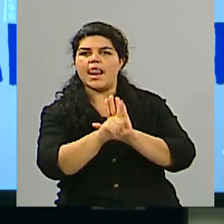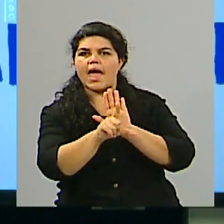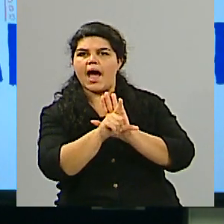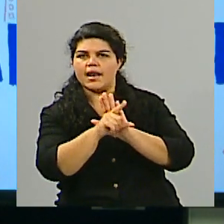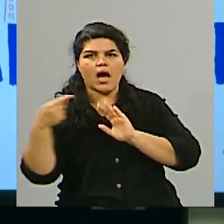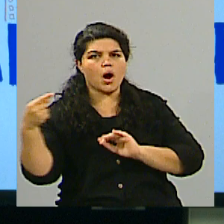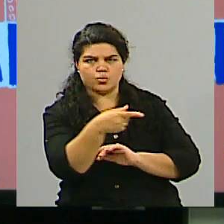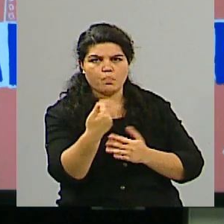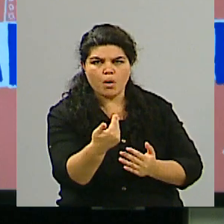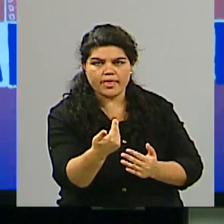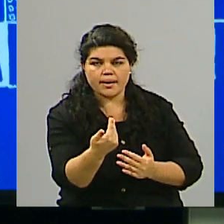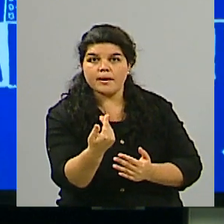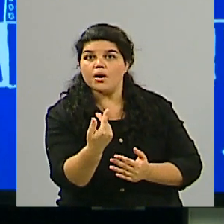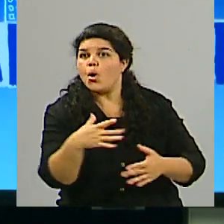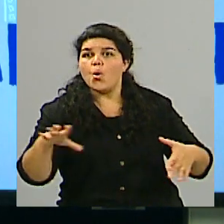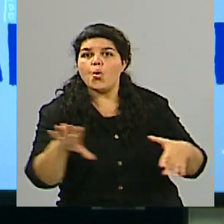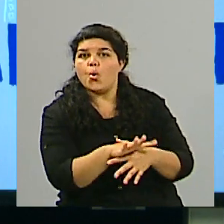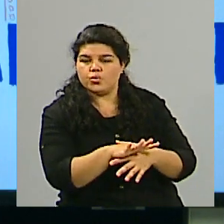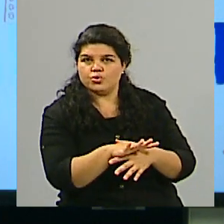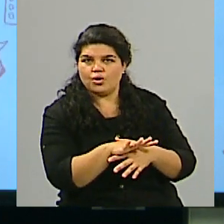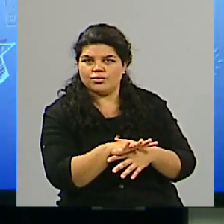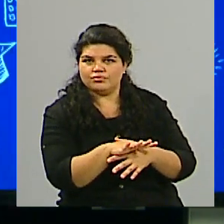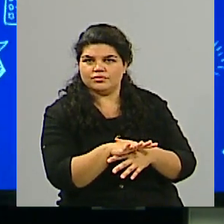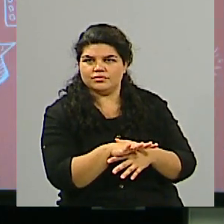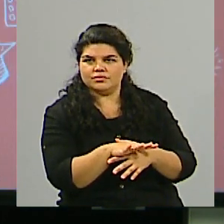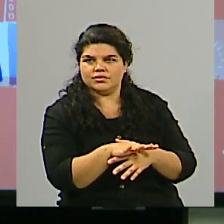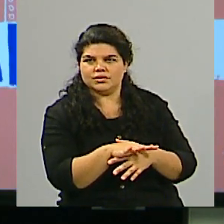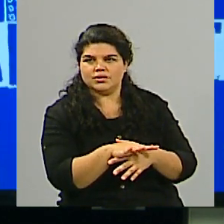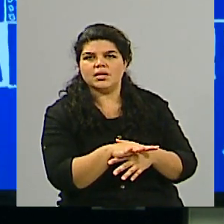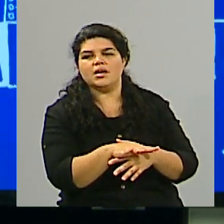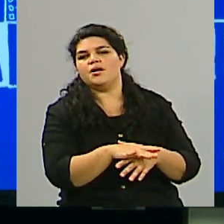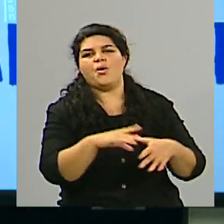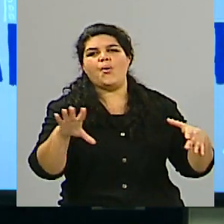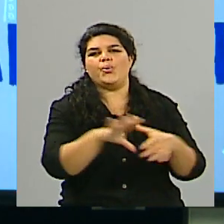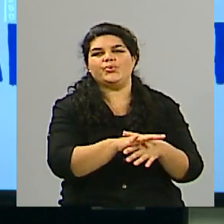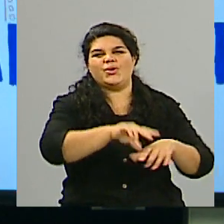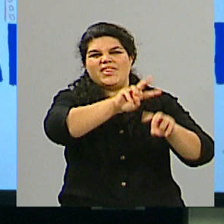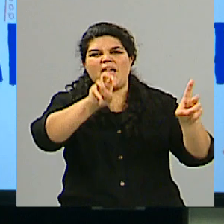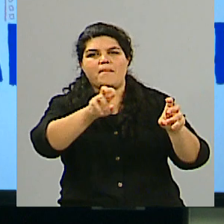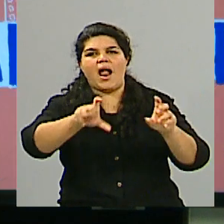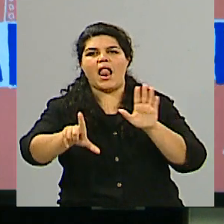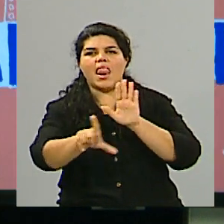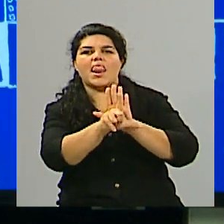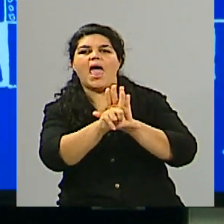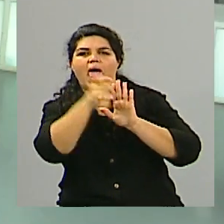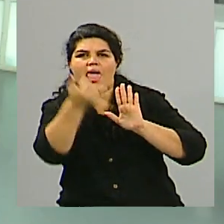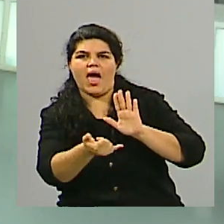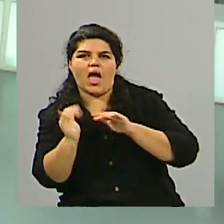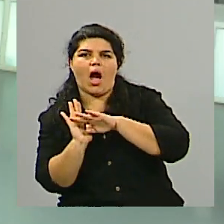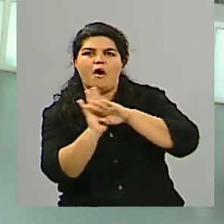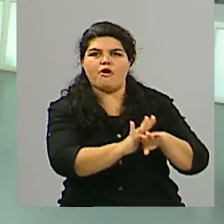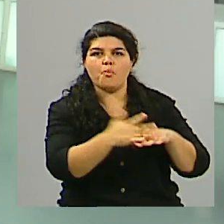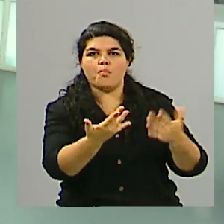momento de haber hecho ese acto tenía un determinado reproche penal. Por eso es que la sentencia